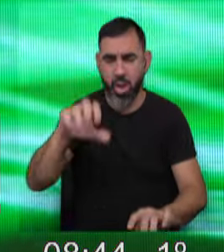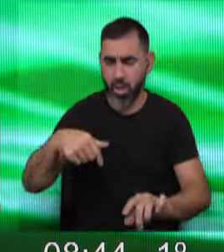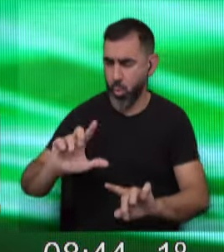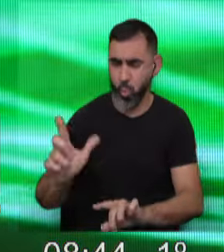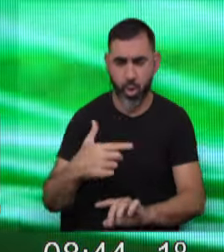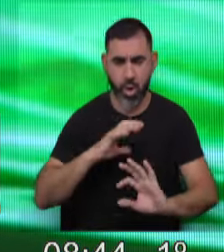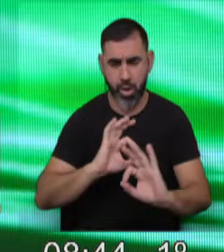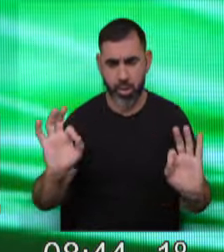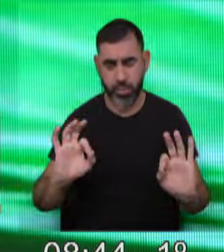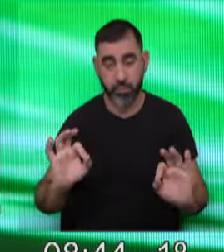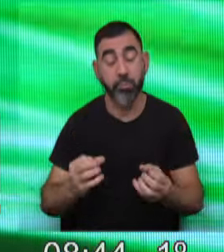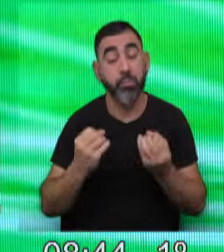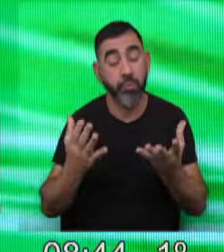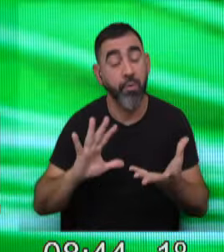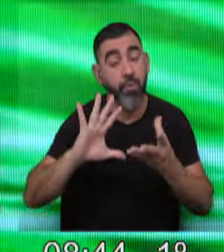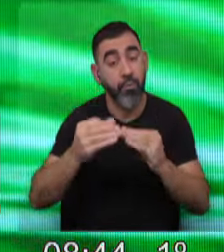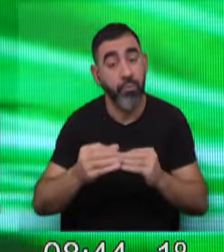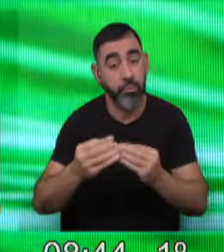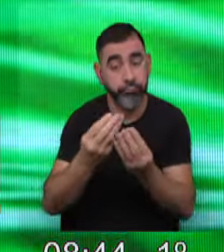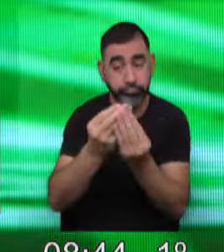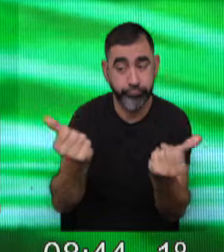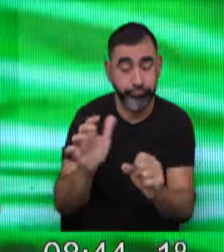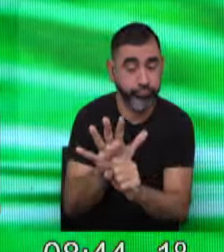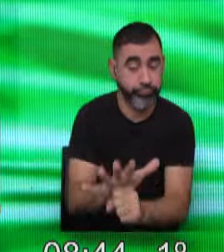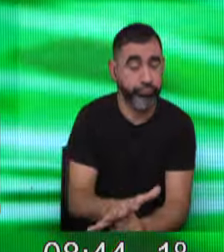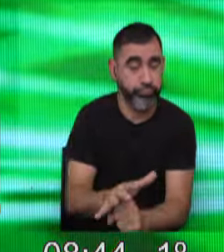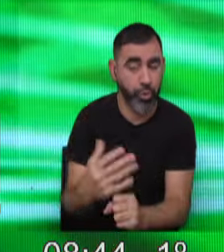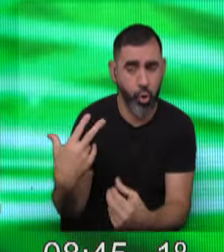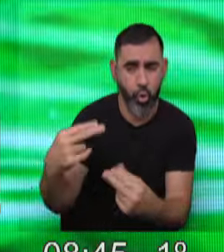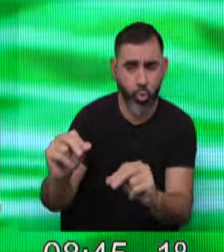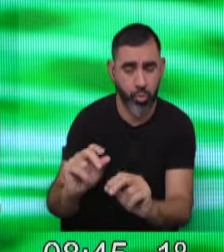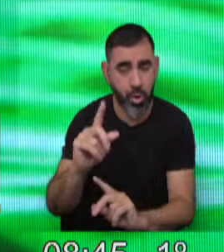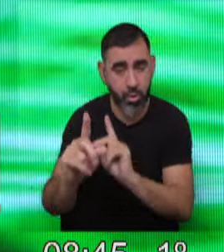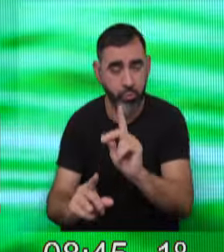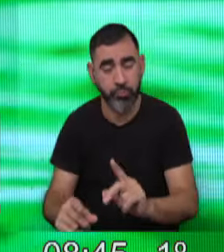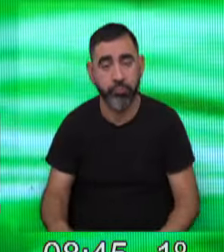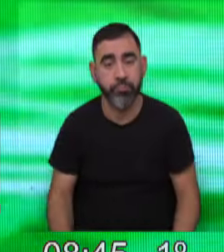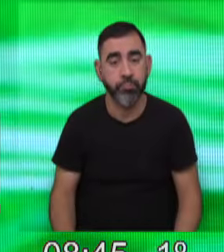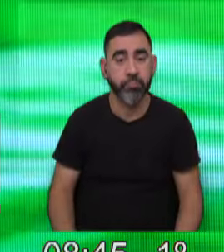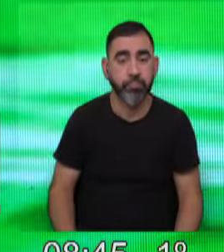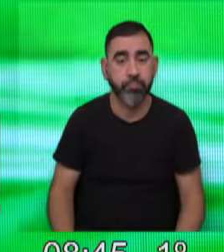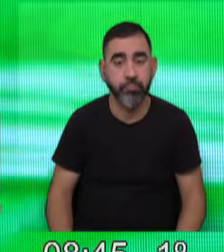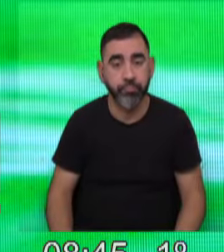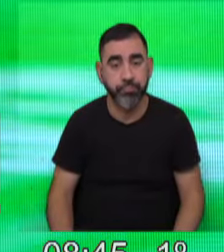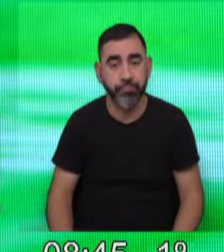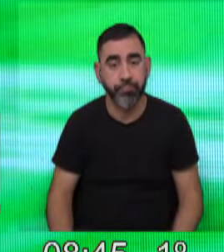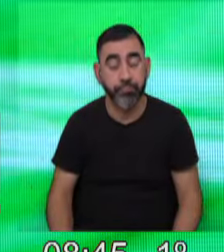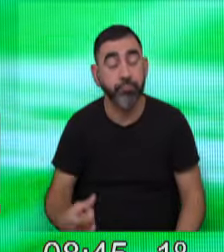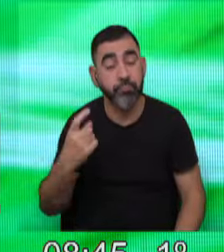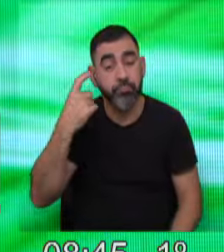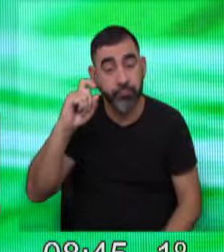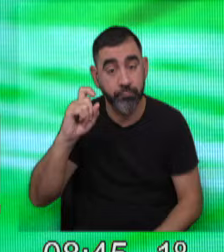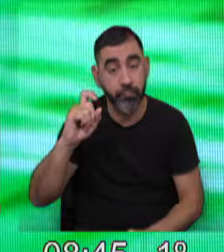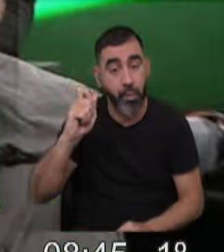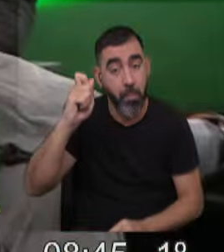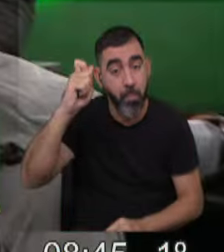racismo a partir de un mecanismo de invisibilización y negación propiamente dicho. Como dijo Nicolás, la idea era, a partir